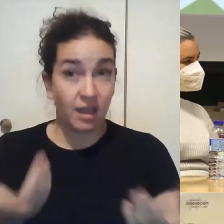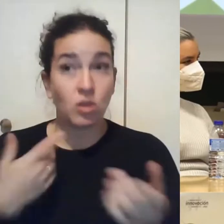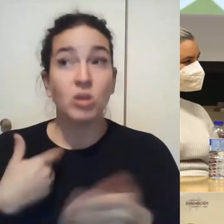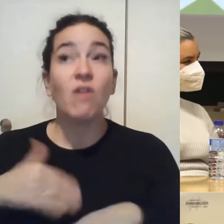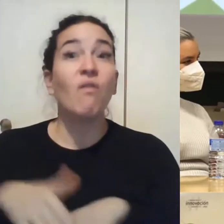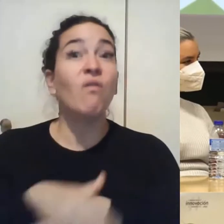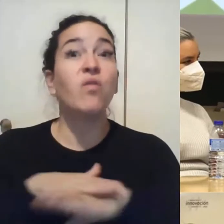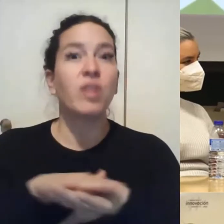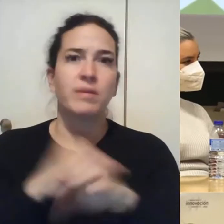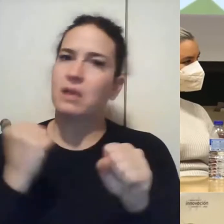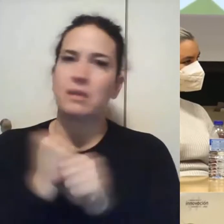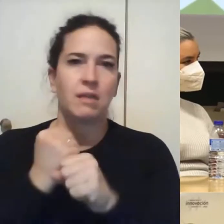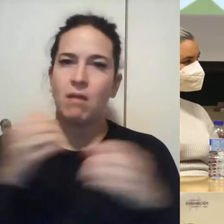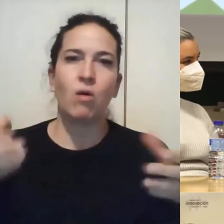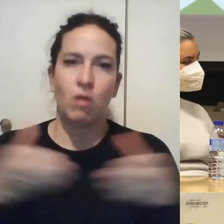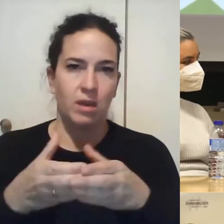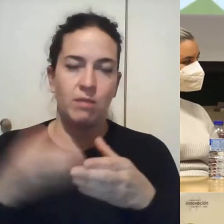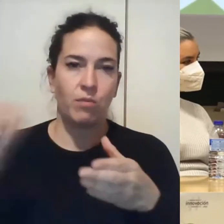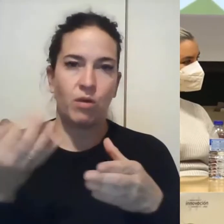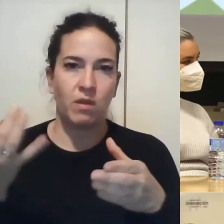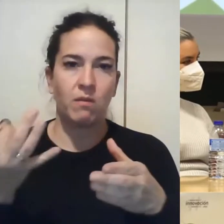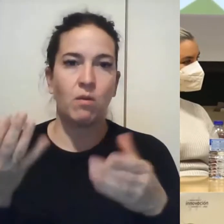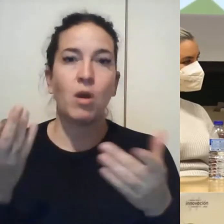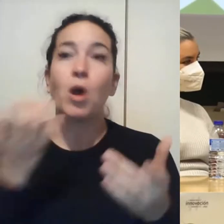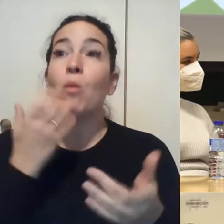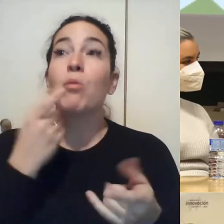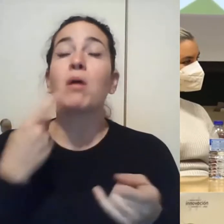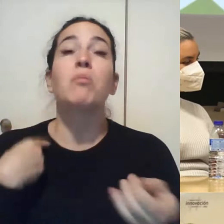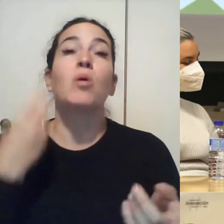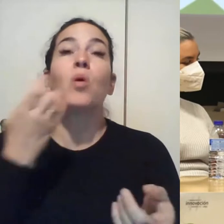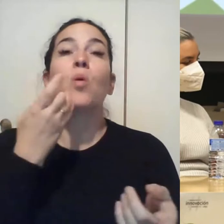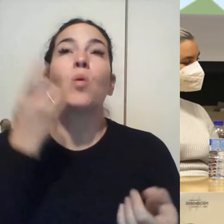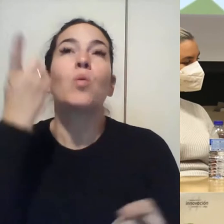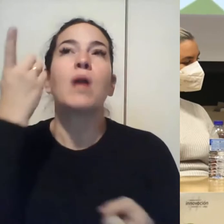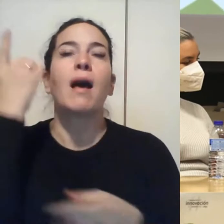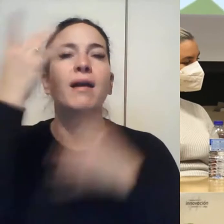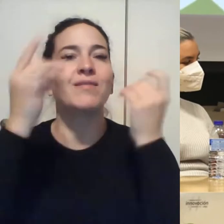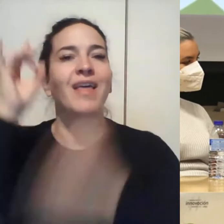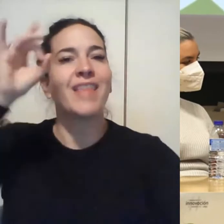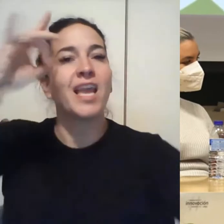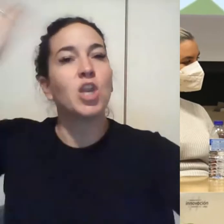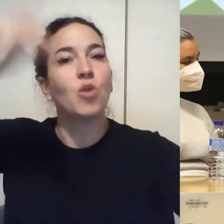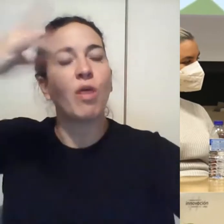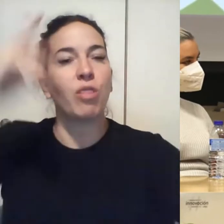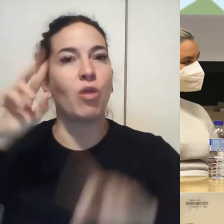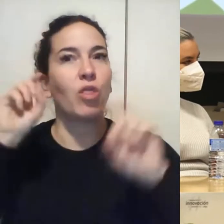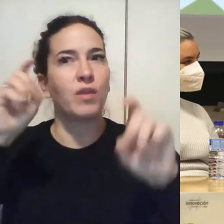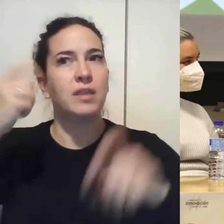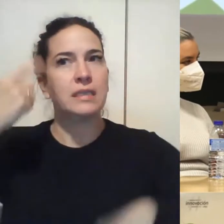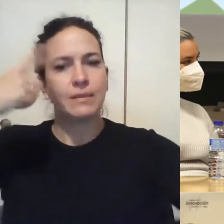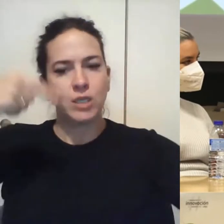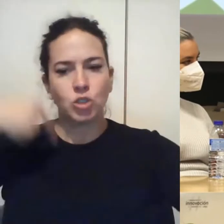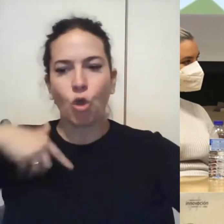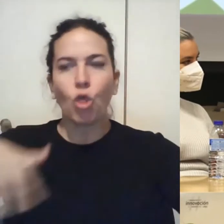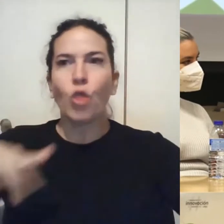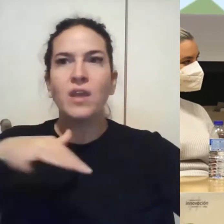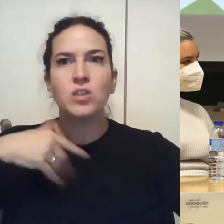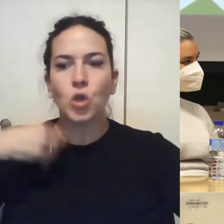equipo. Cuando se programa una actividad de innovación docente, saber el lugar que ocupas, todo